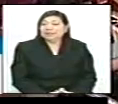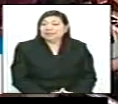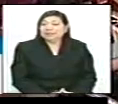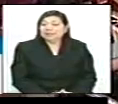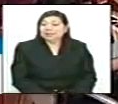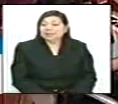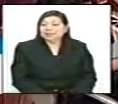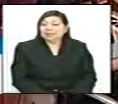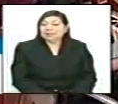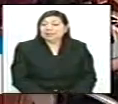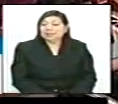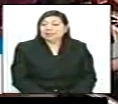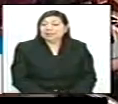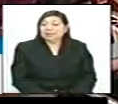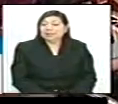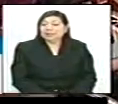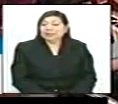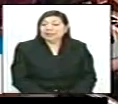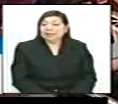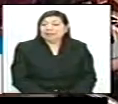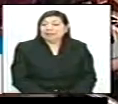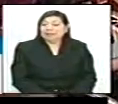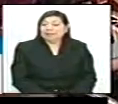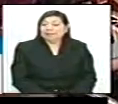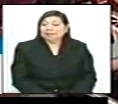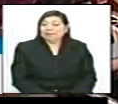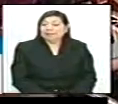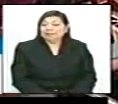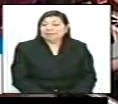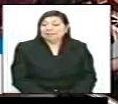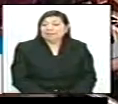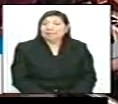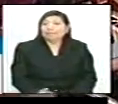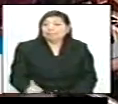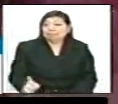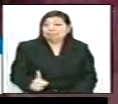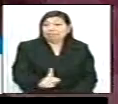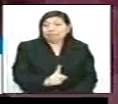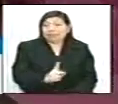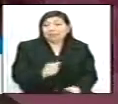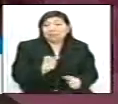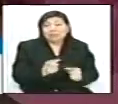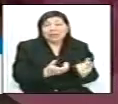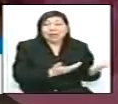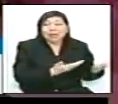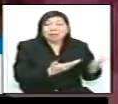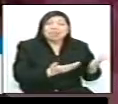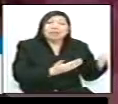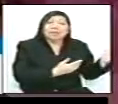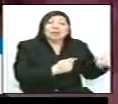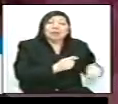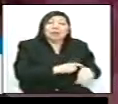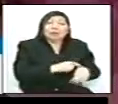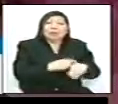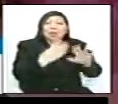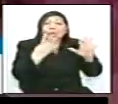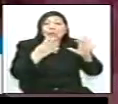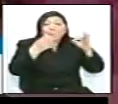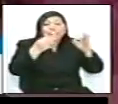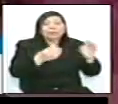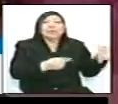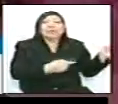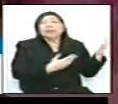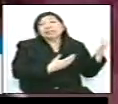Tomás, congresista Lescano. Señores congresistas, nuestros invitados están esperando desde las 9:00 de